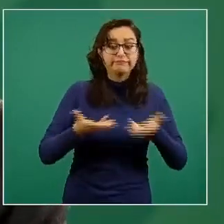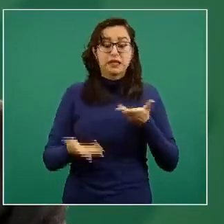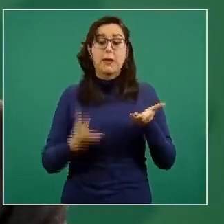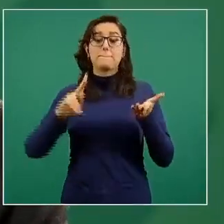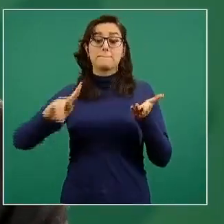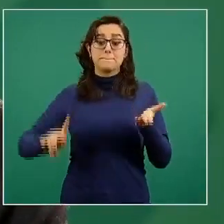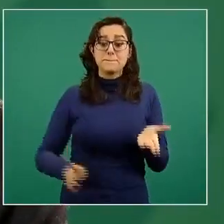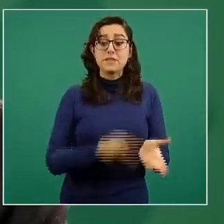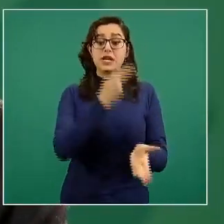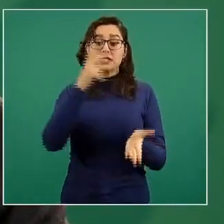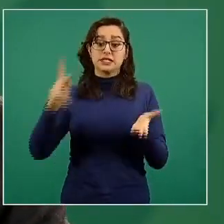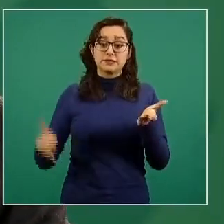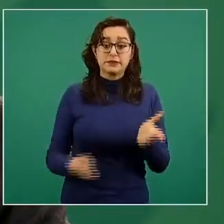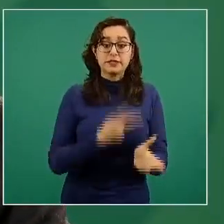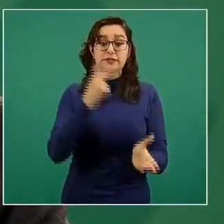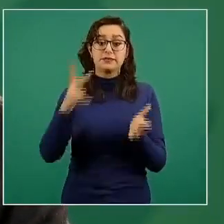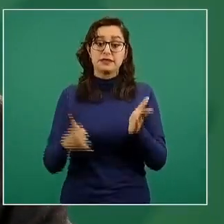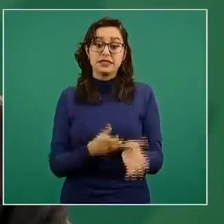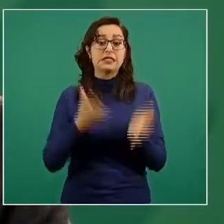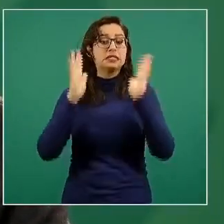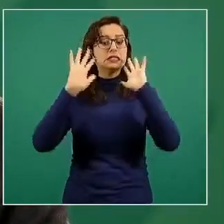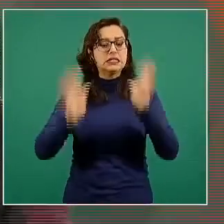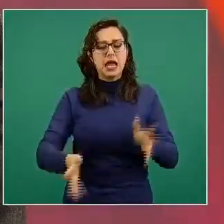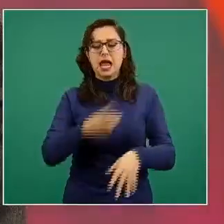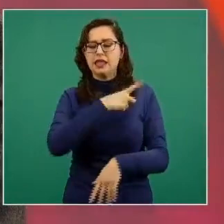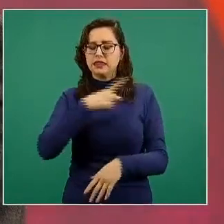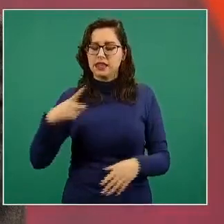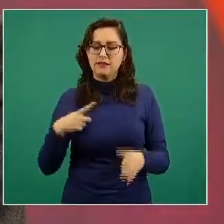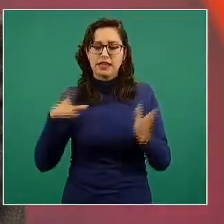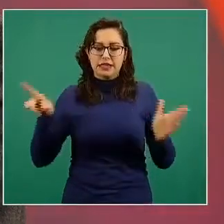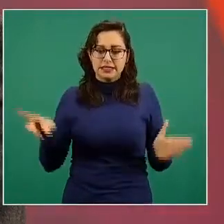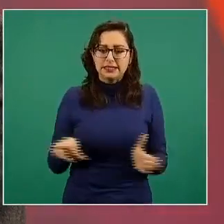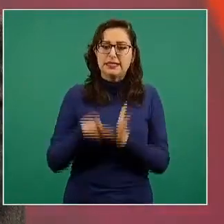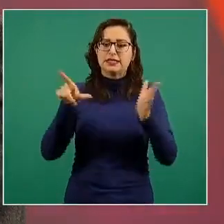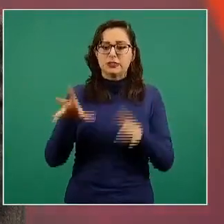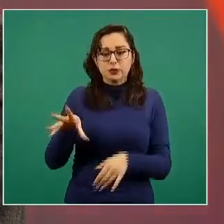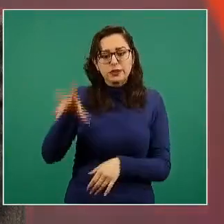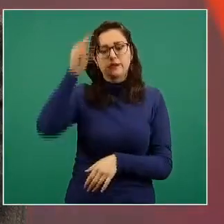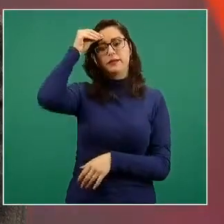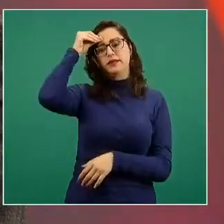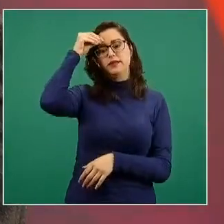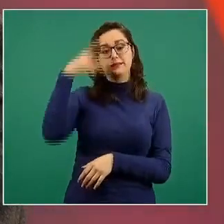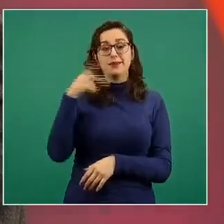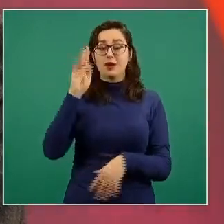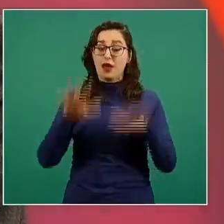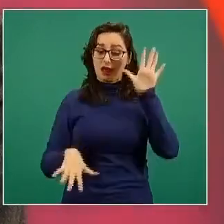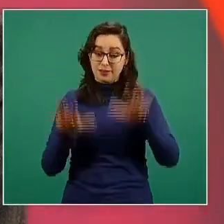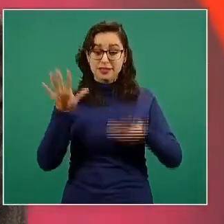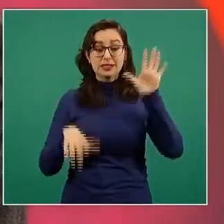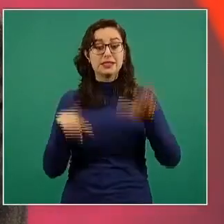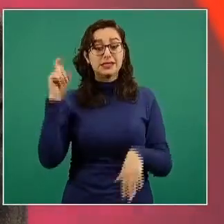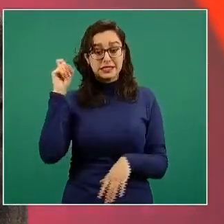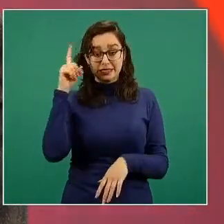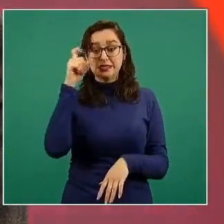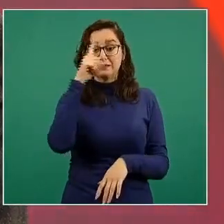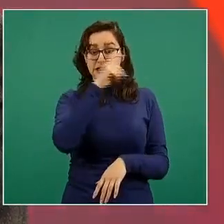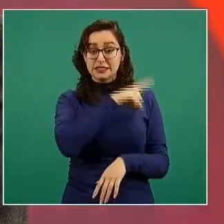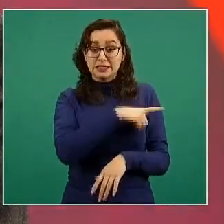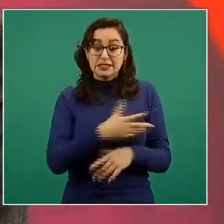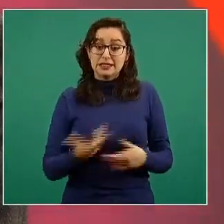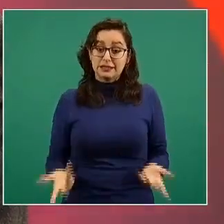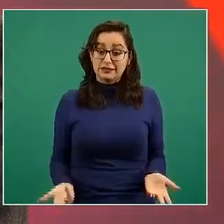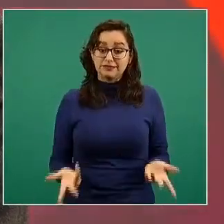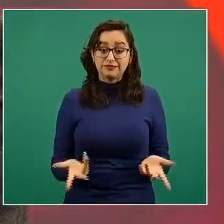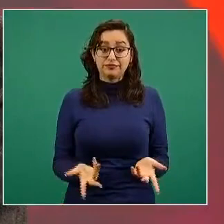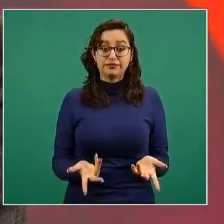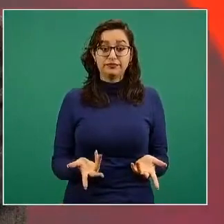lección que debería ser aprendida, pero no se aprende con facilidad. Recuerdo yo mismo, por haberlo vivido desde